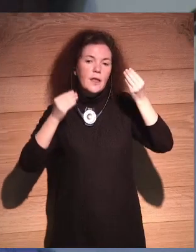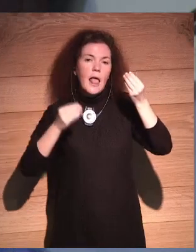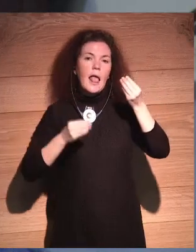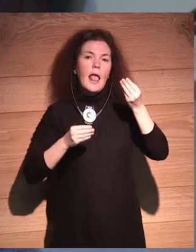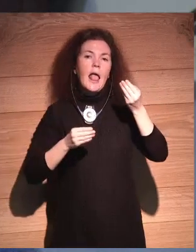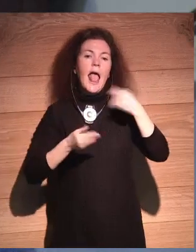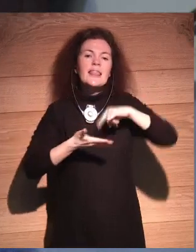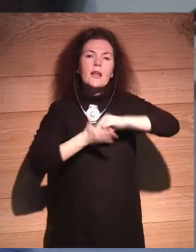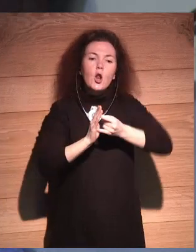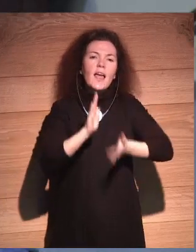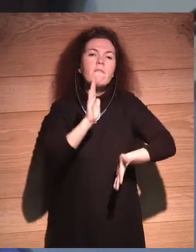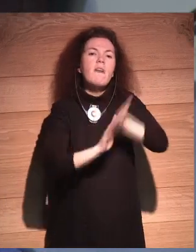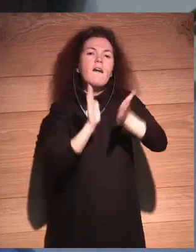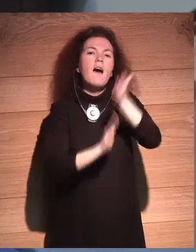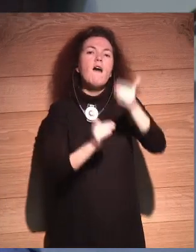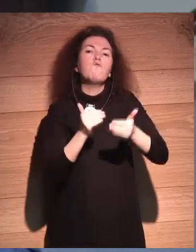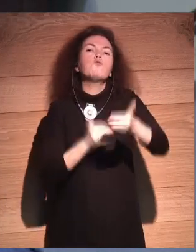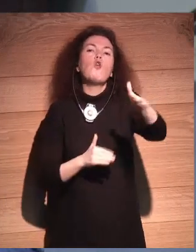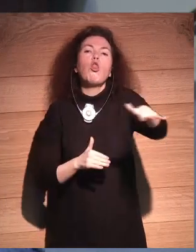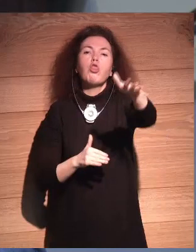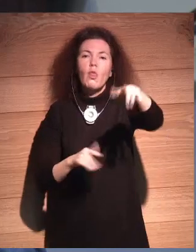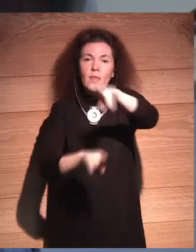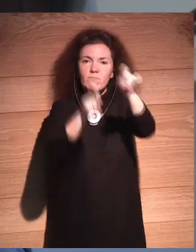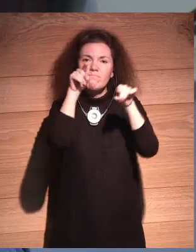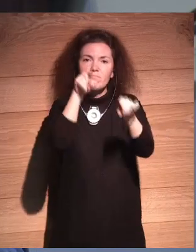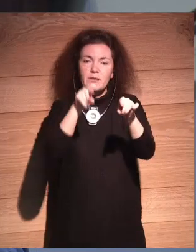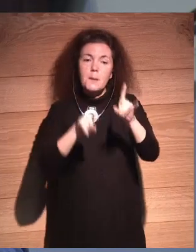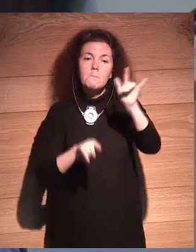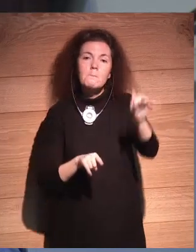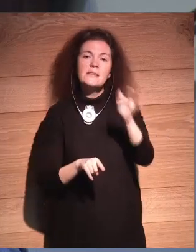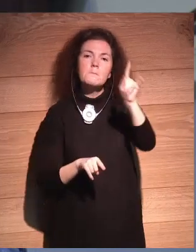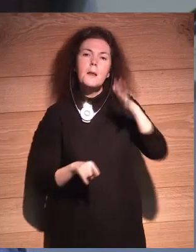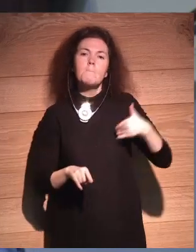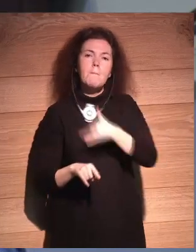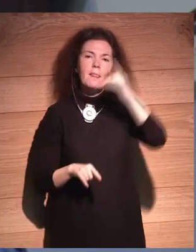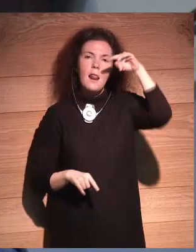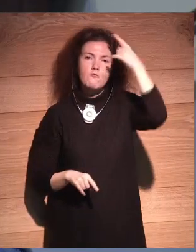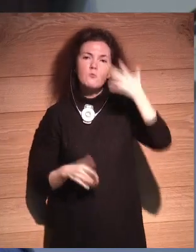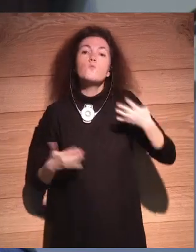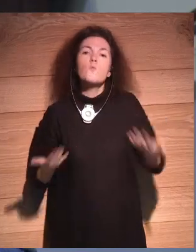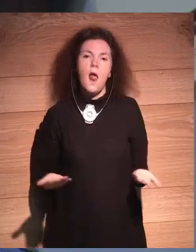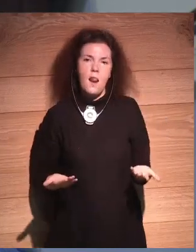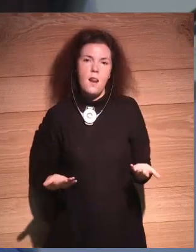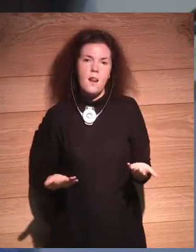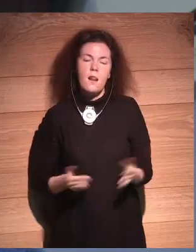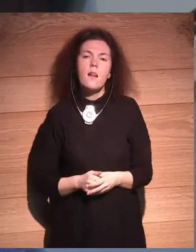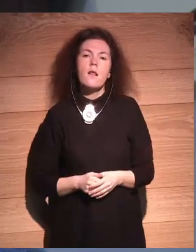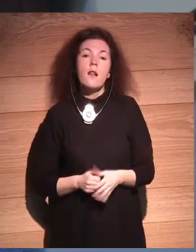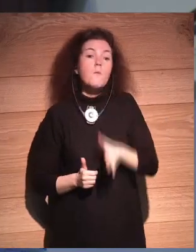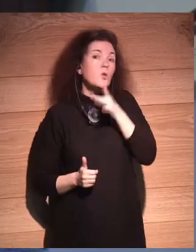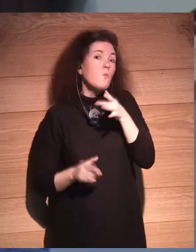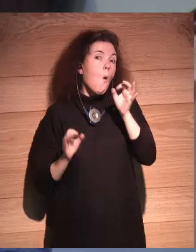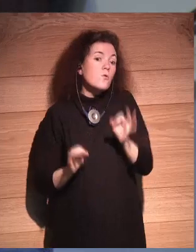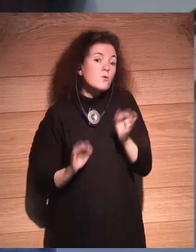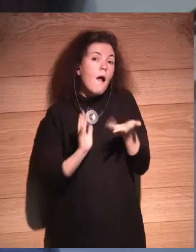el determinismo tecnológico que vivimos estos días y cuál puede ser el papel de la cultura, porque precisamente todos